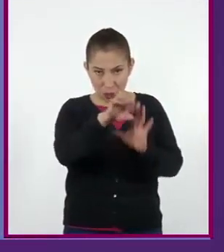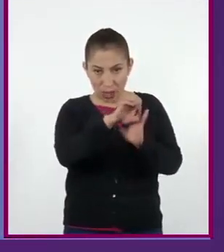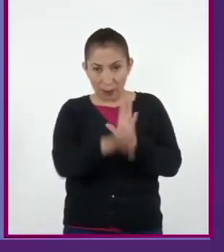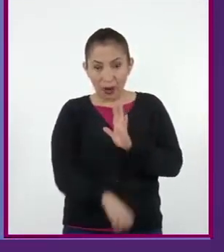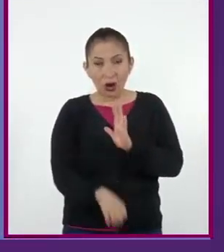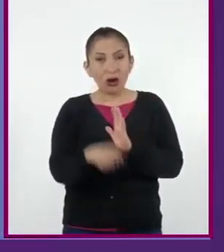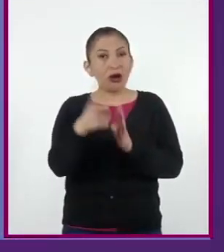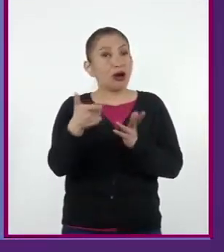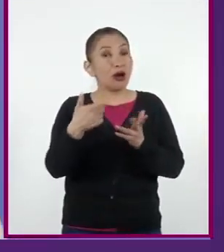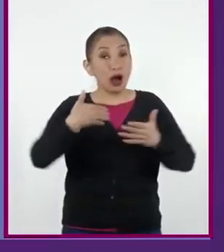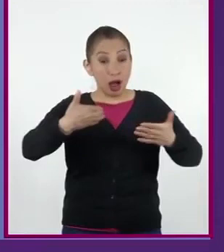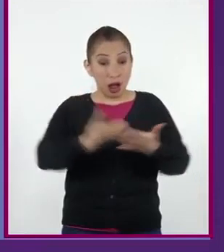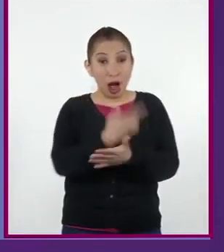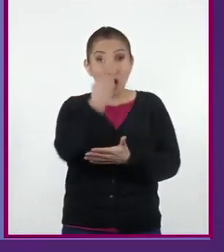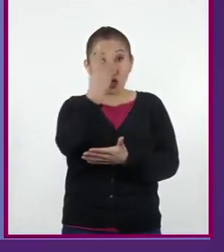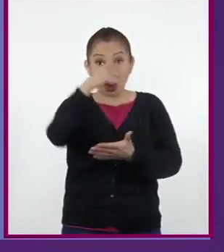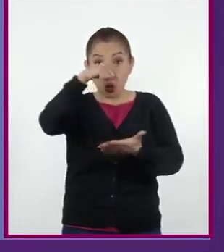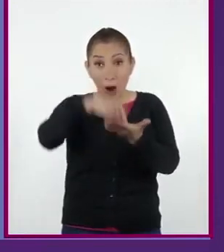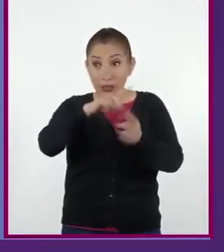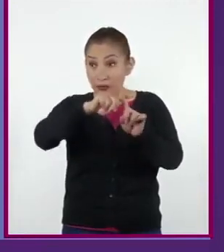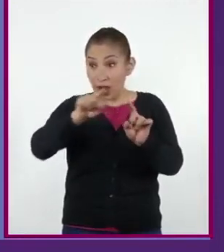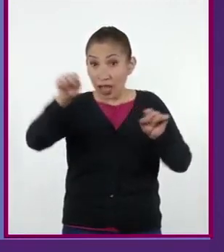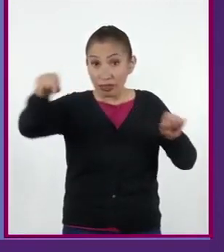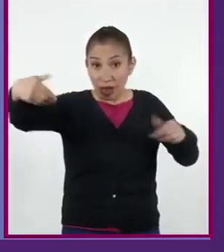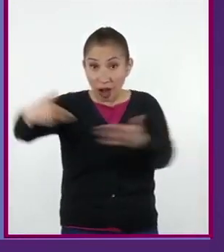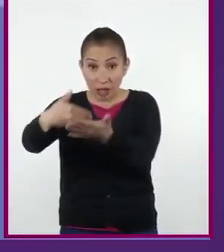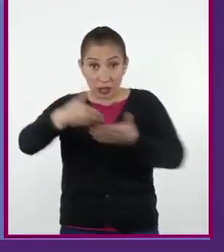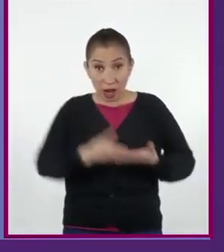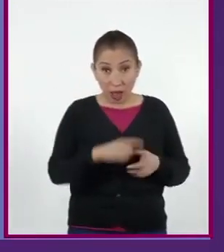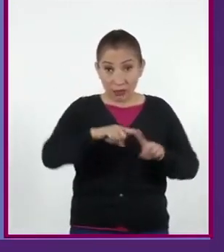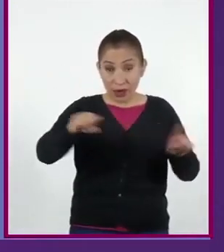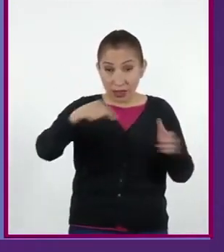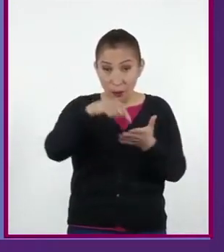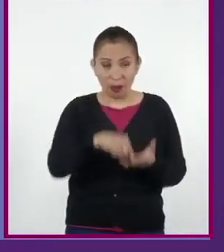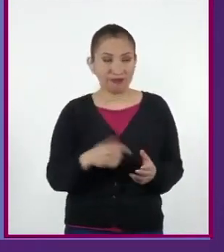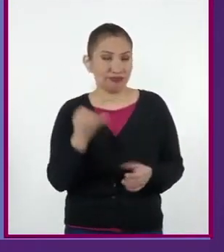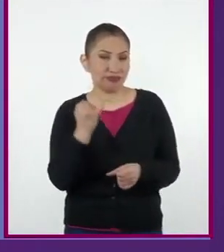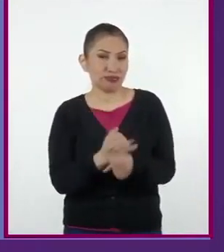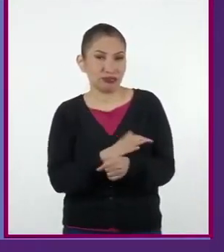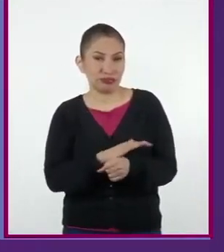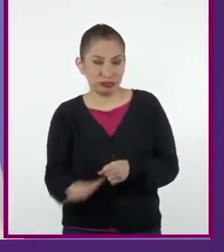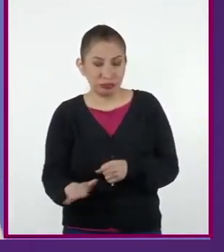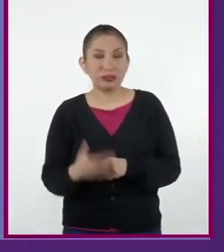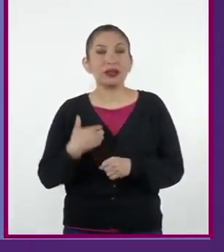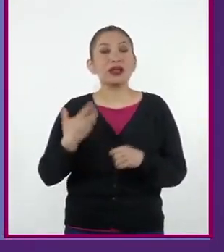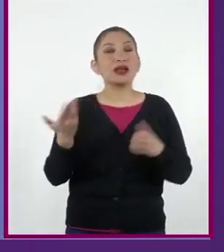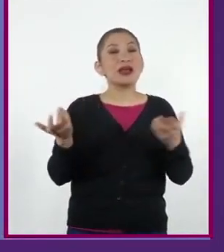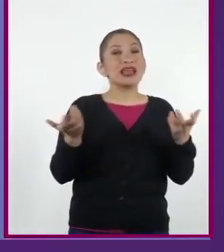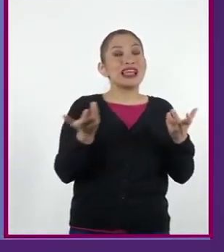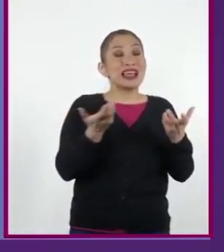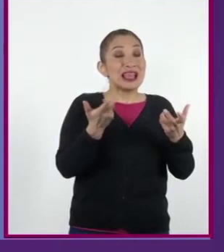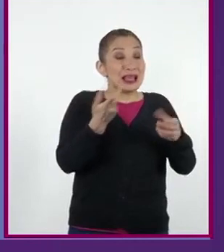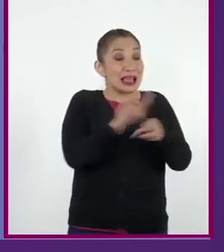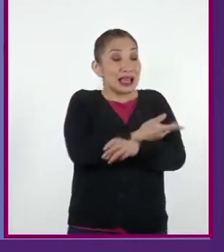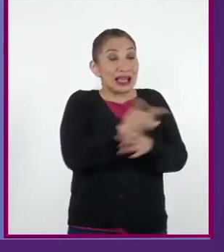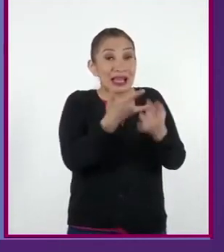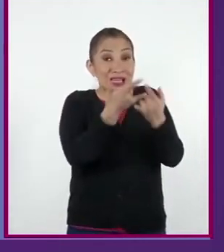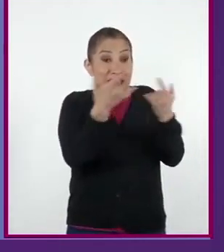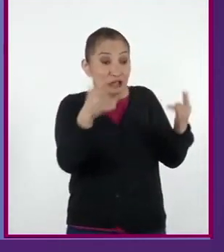no puede nacer en dos lugares distintos al mismo tiempo. Un hecho histórico también provoca